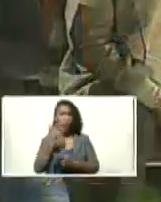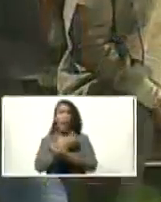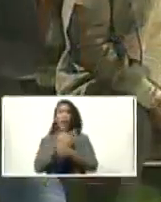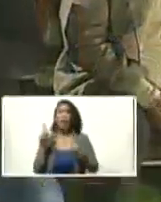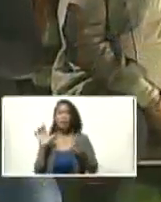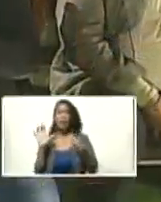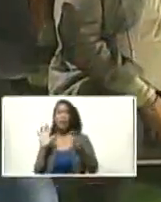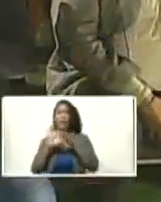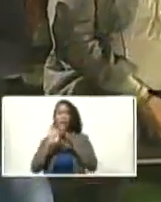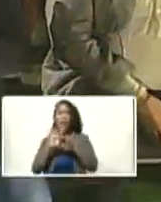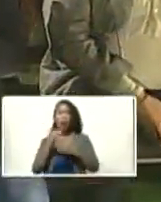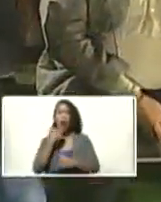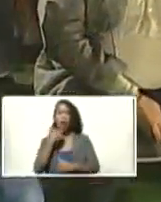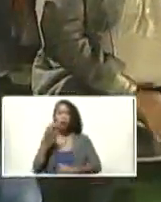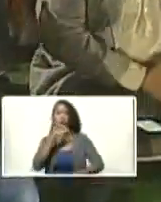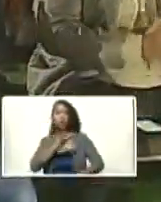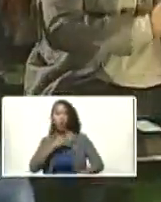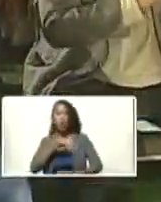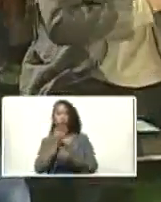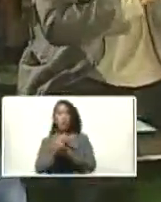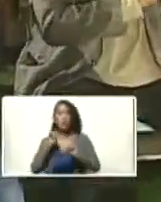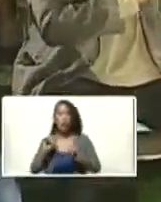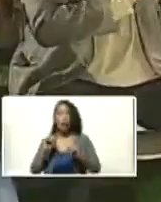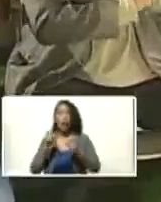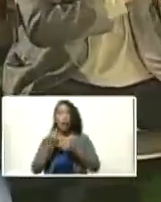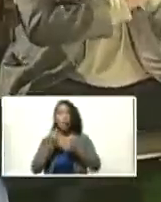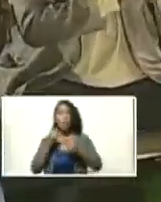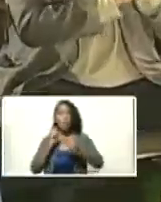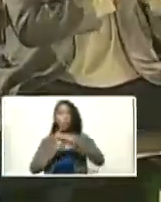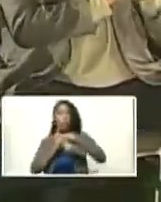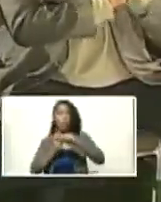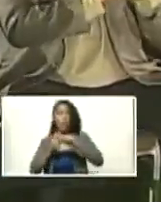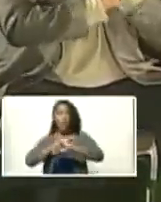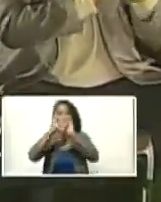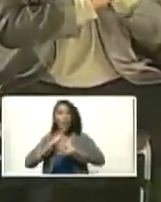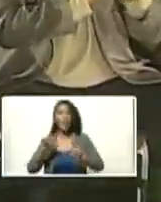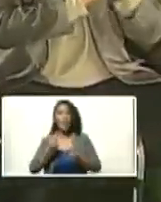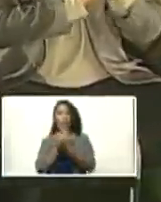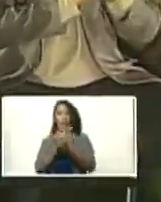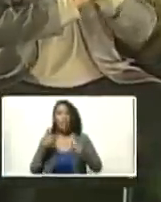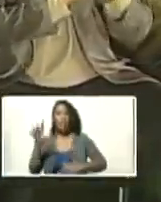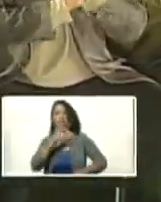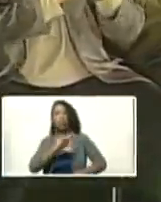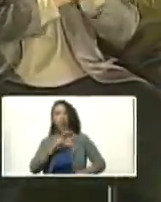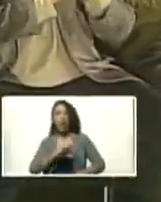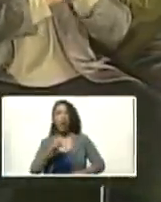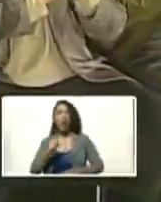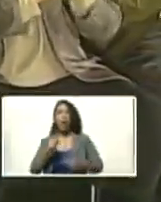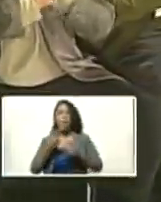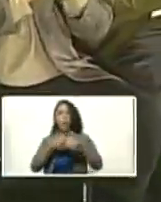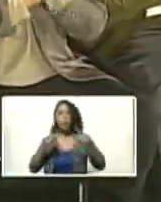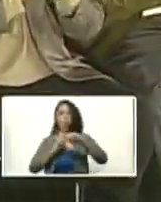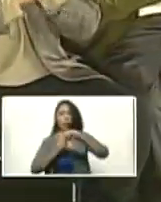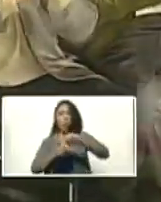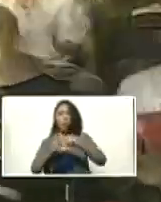ataduras, soberana, independiente, próspera y feliz. Libre, soberana, independiente, próspera y